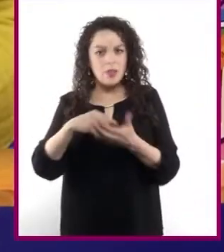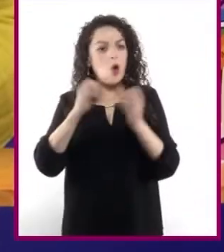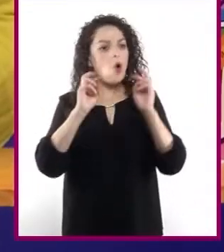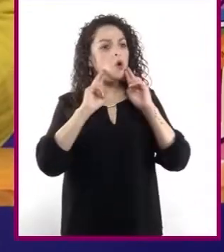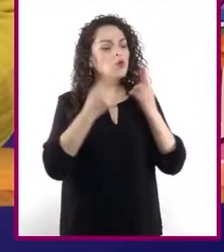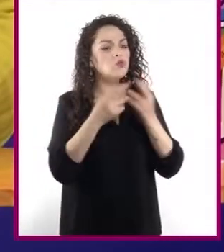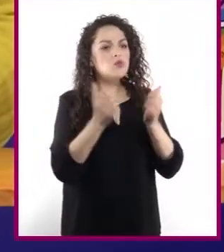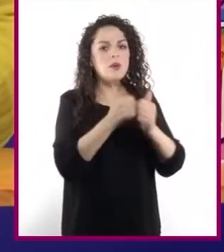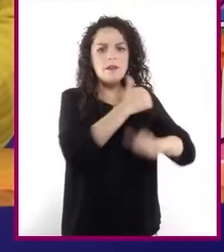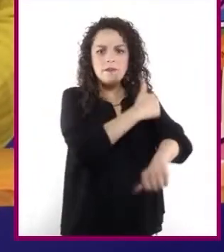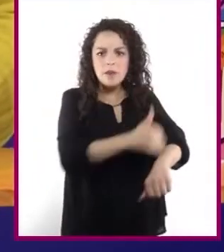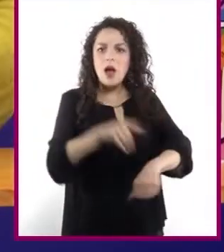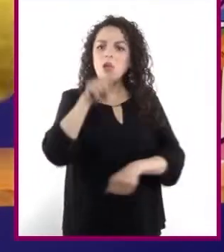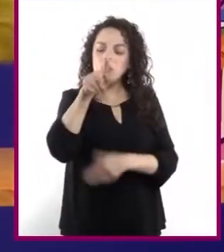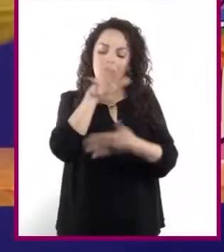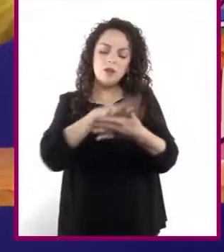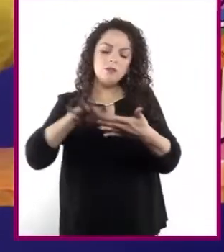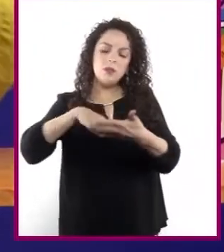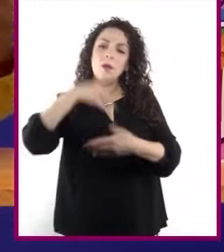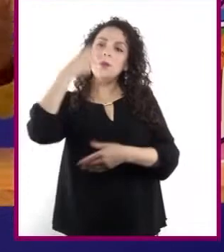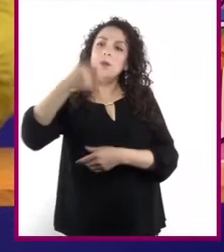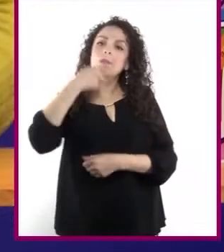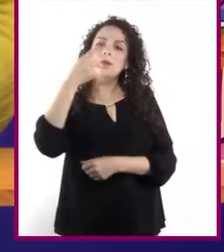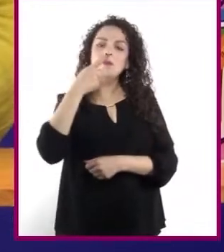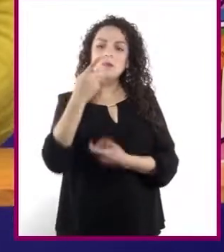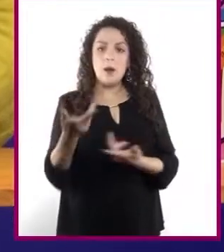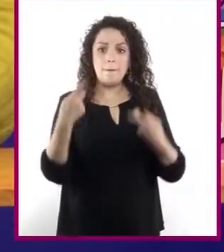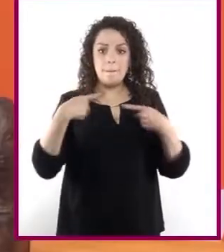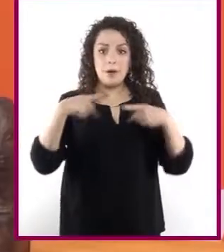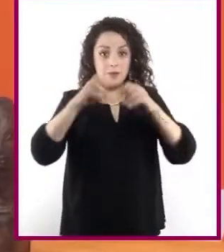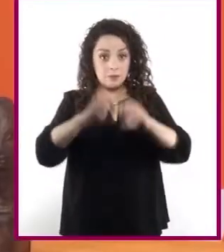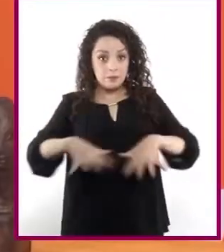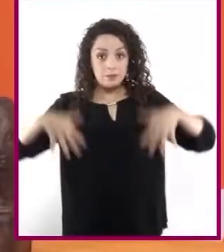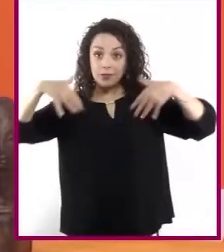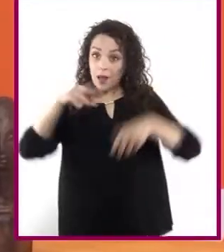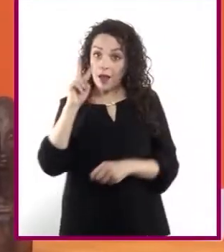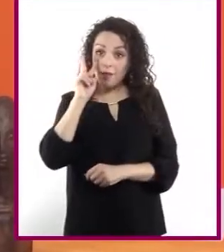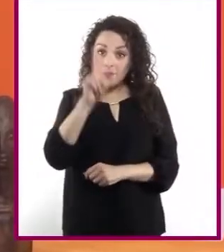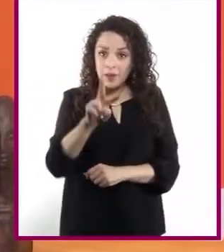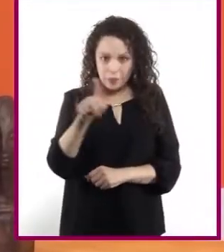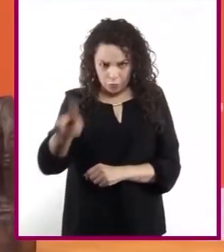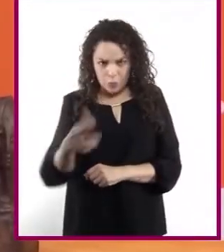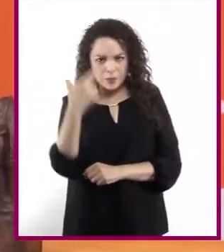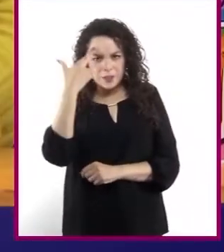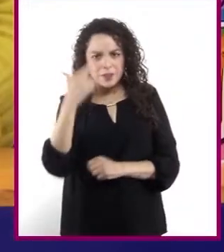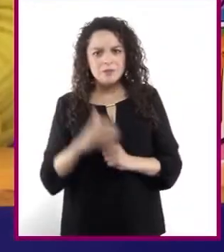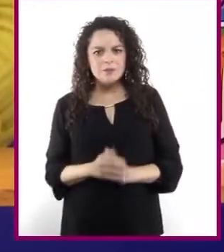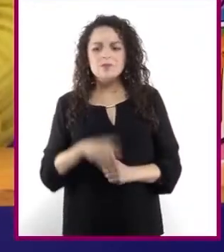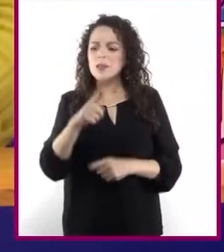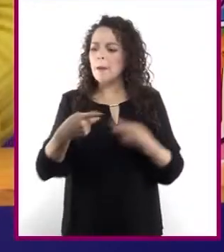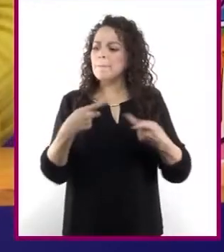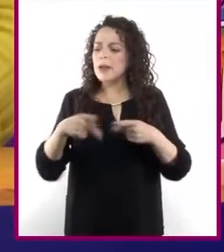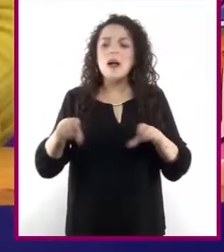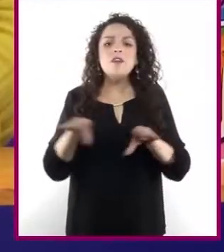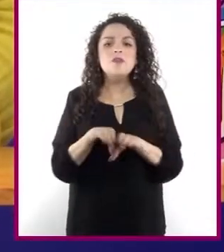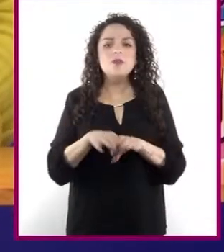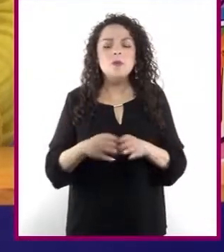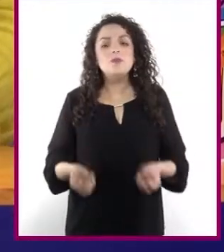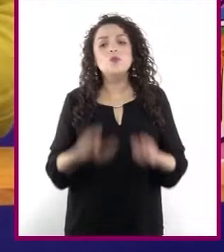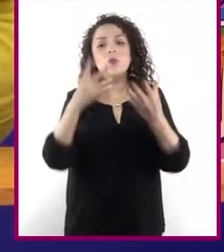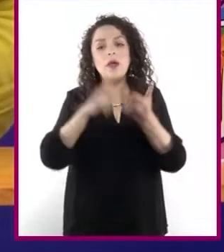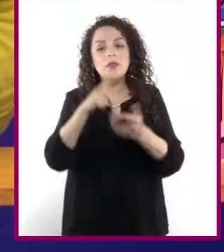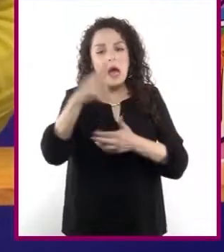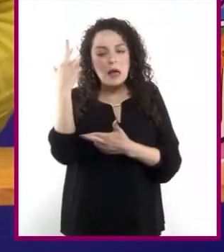hayan leído en voz alta frente a un público? ¿Recuerdan? ¿Cómo lo prepararon? ¿Cuántas veces lo